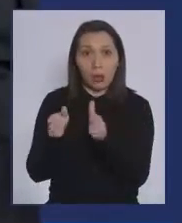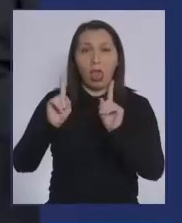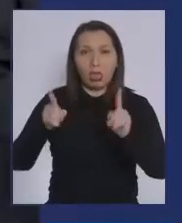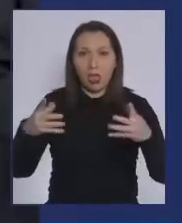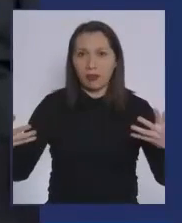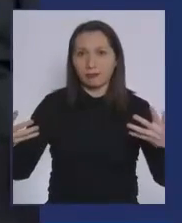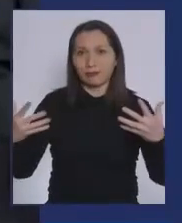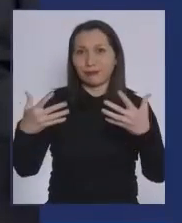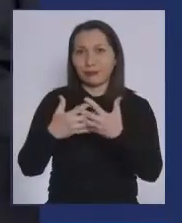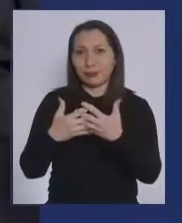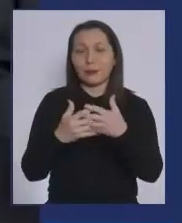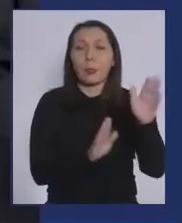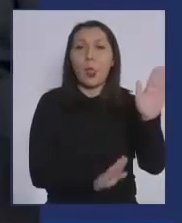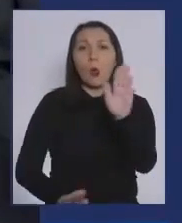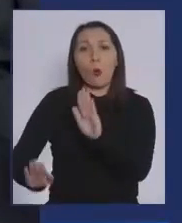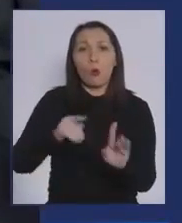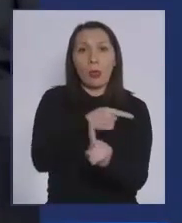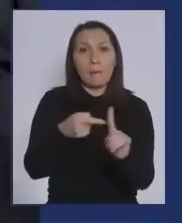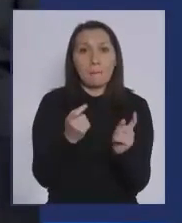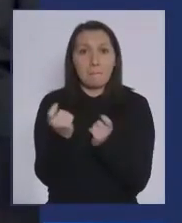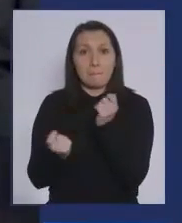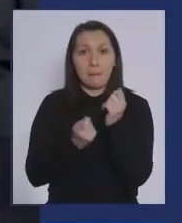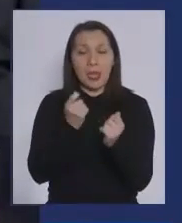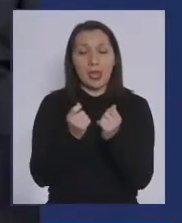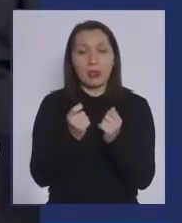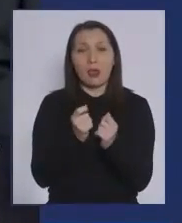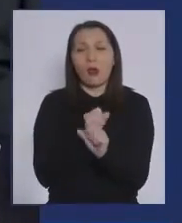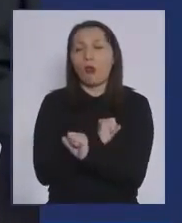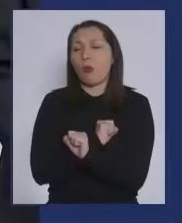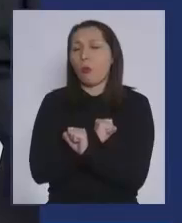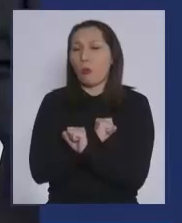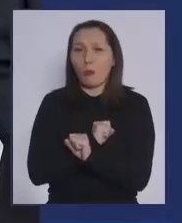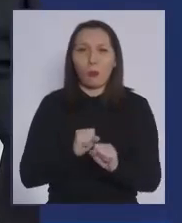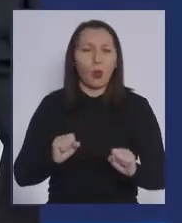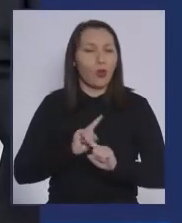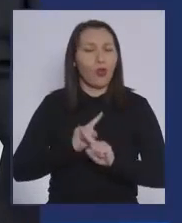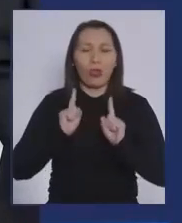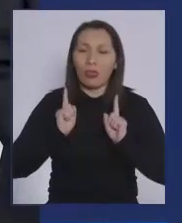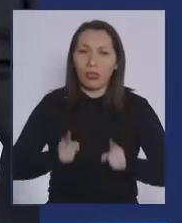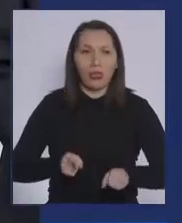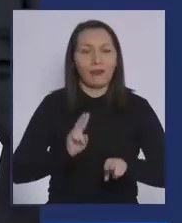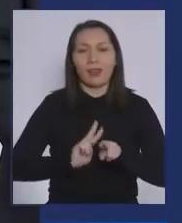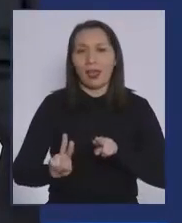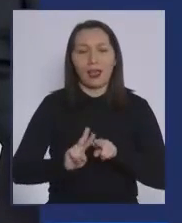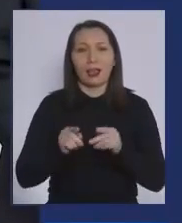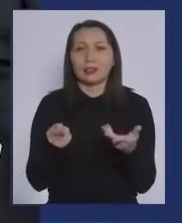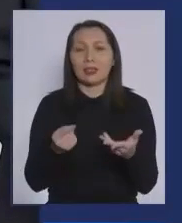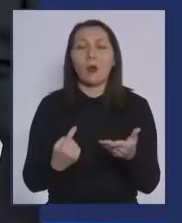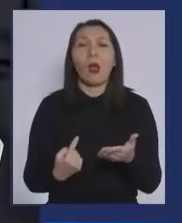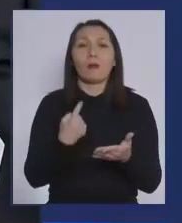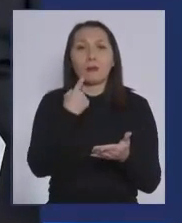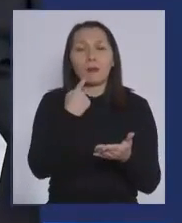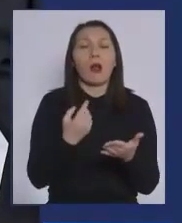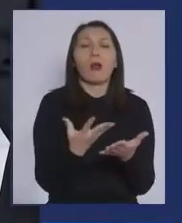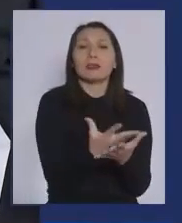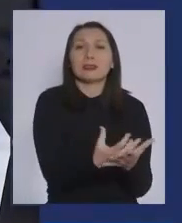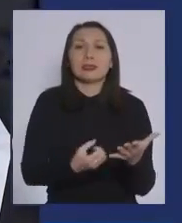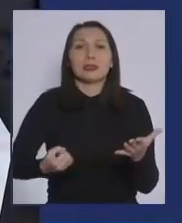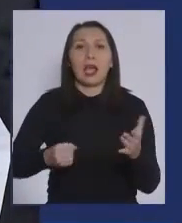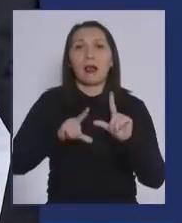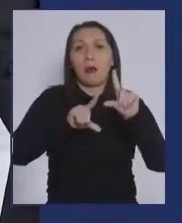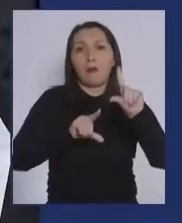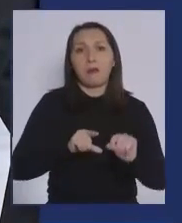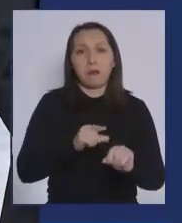la protección de la clase media no puede ni debe hacerse a costa de disminuir